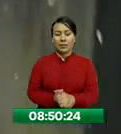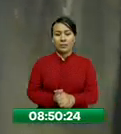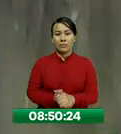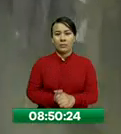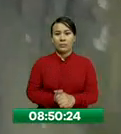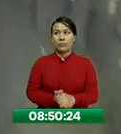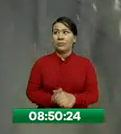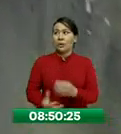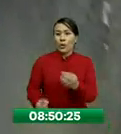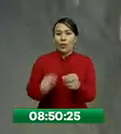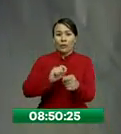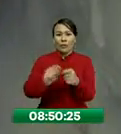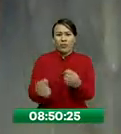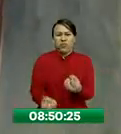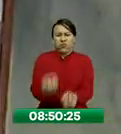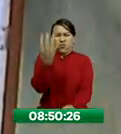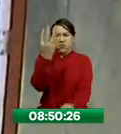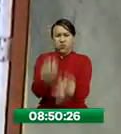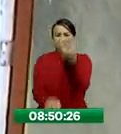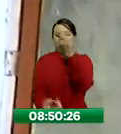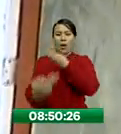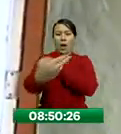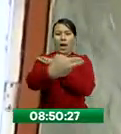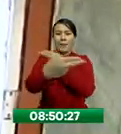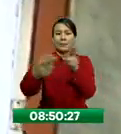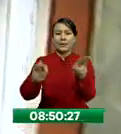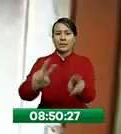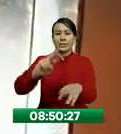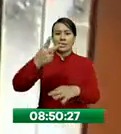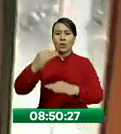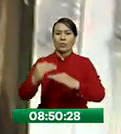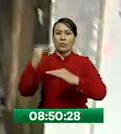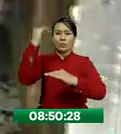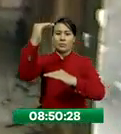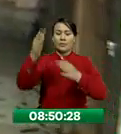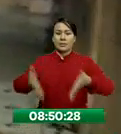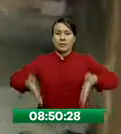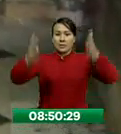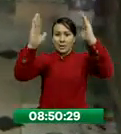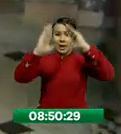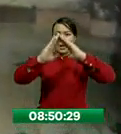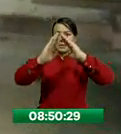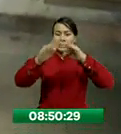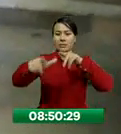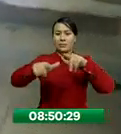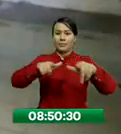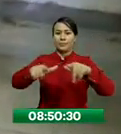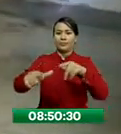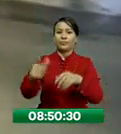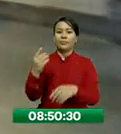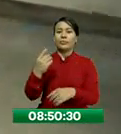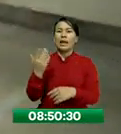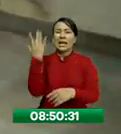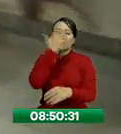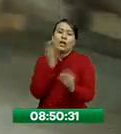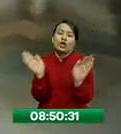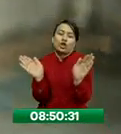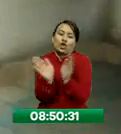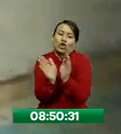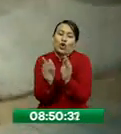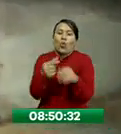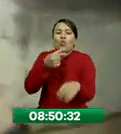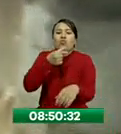El fuego consumió una habitación del segundo piso de esta casa ubicada en la cooperativa Esmeralda Chiquita, sur de